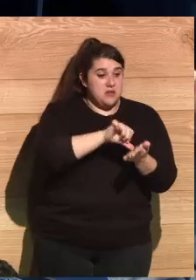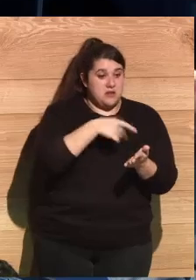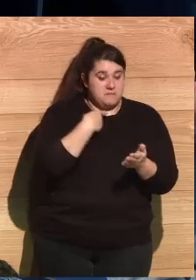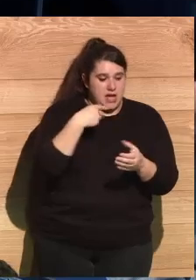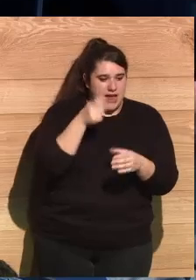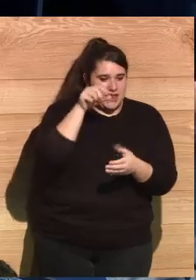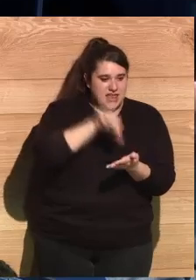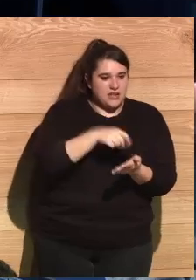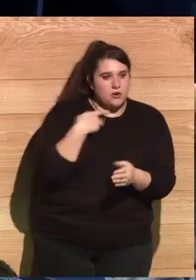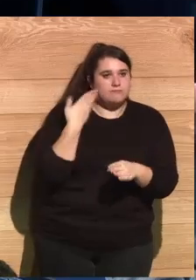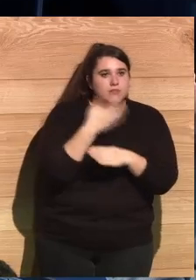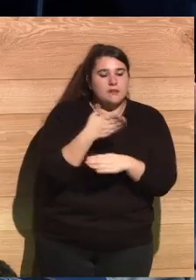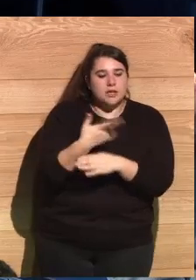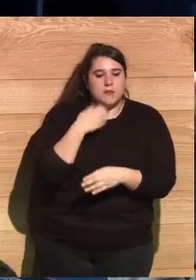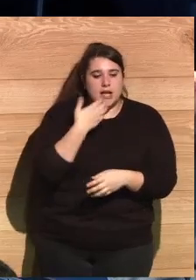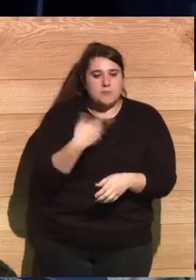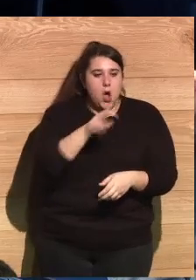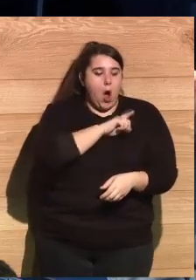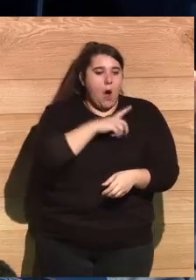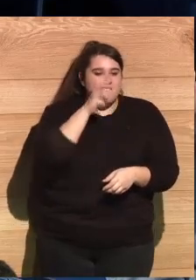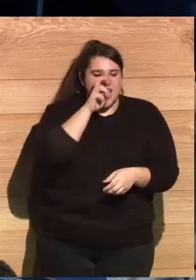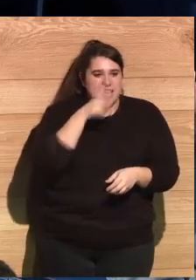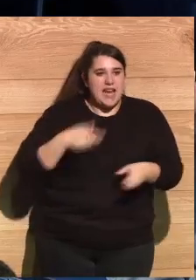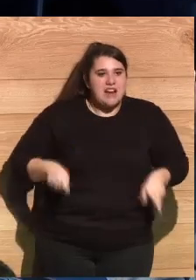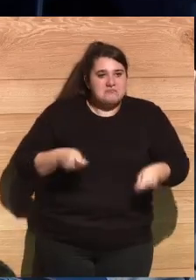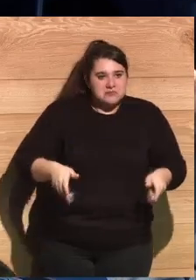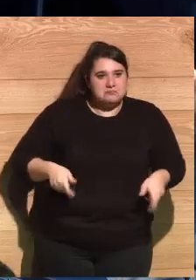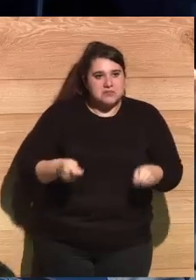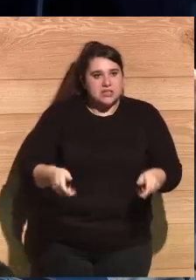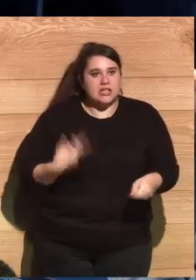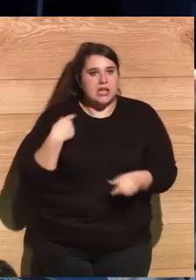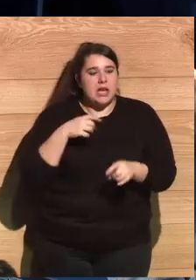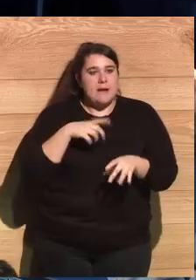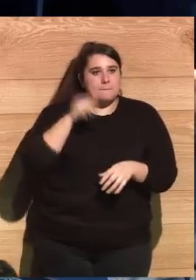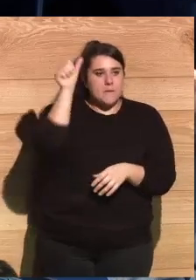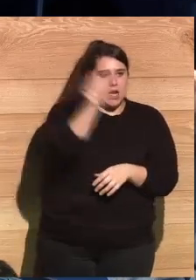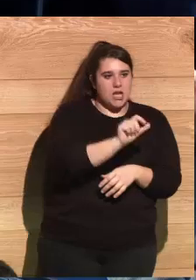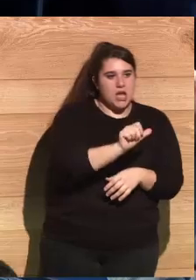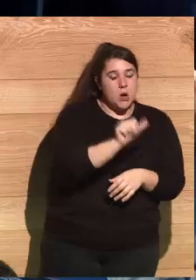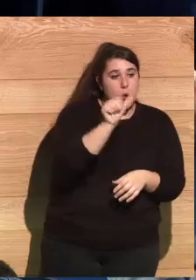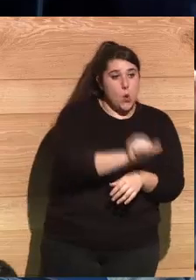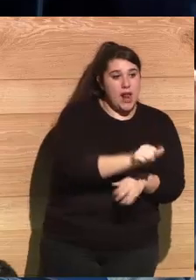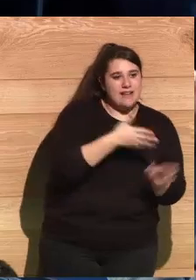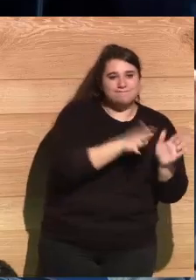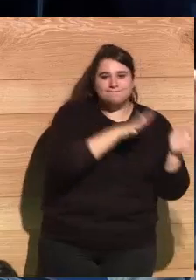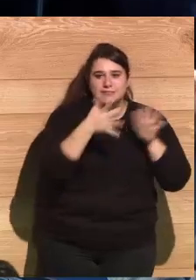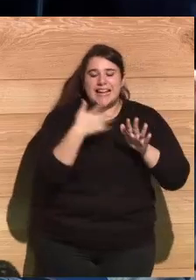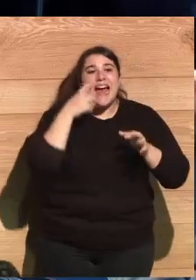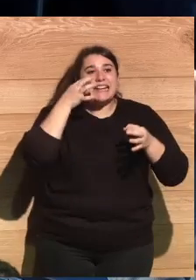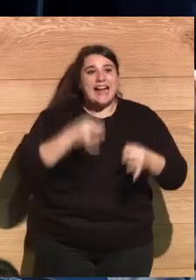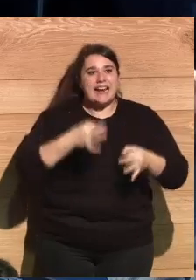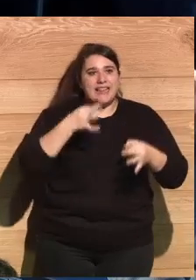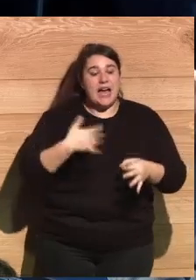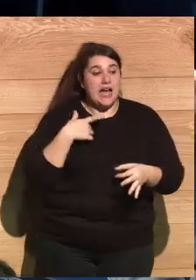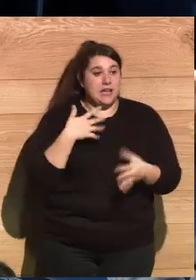y allí está el veterano con su silla de ruedas. O sea, es que no es como en las películas. No, las películas son como la realidad. O sea, están